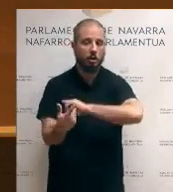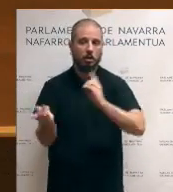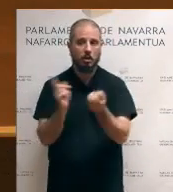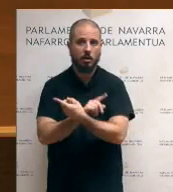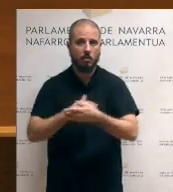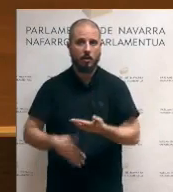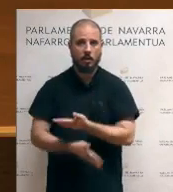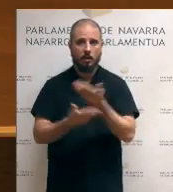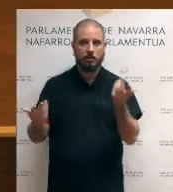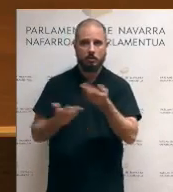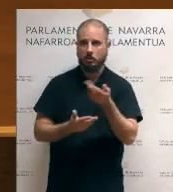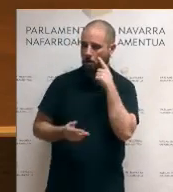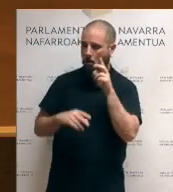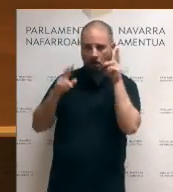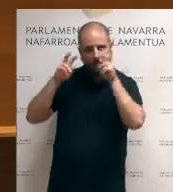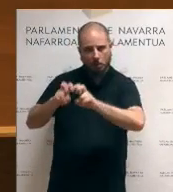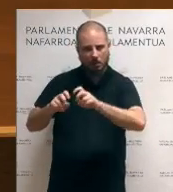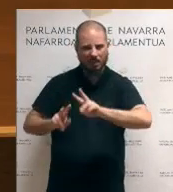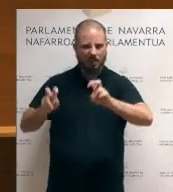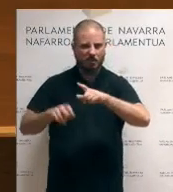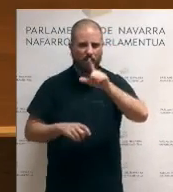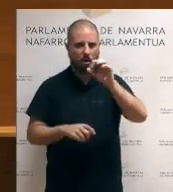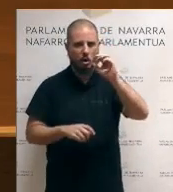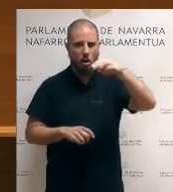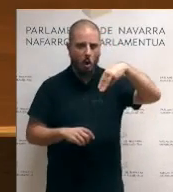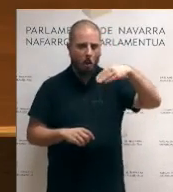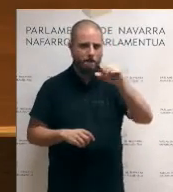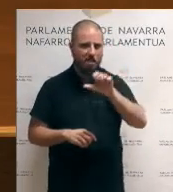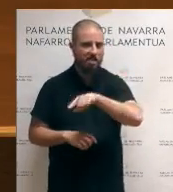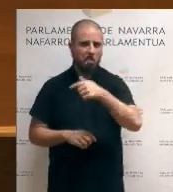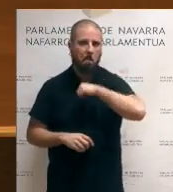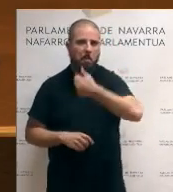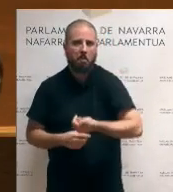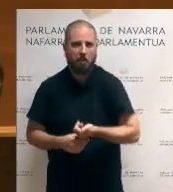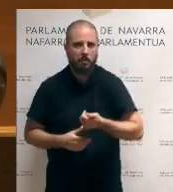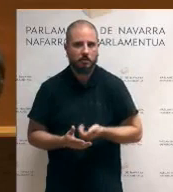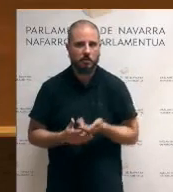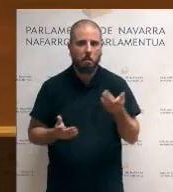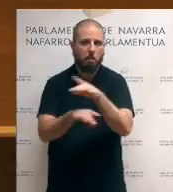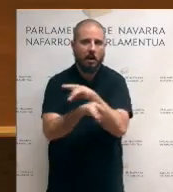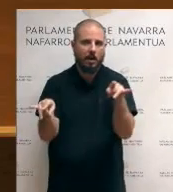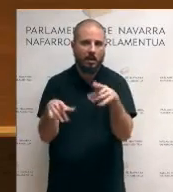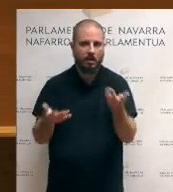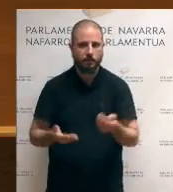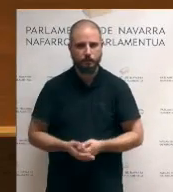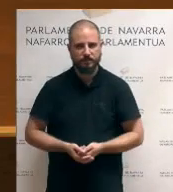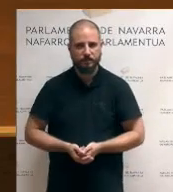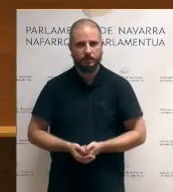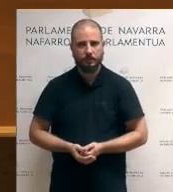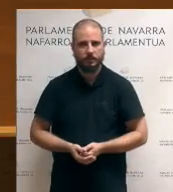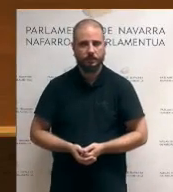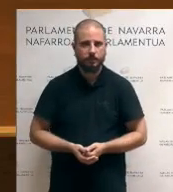sobre el currículo LOCE era inútil, es decir, ir por ir es tontería, como dice José Mota. Bueno, todo